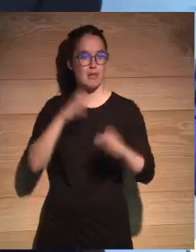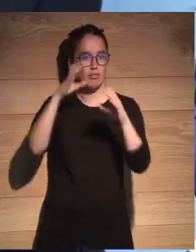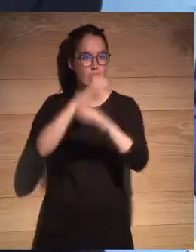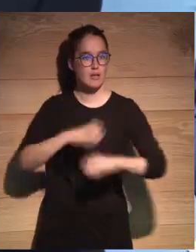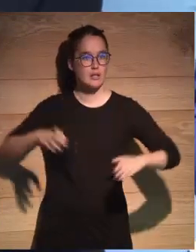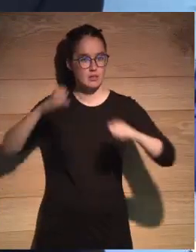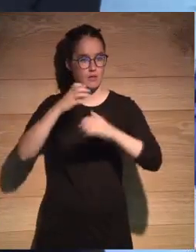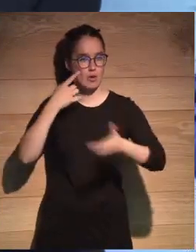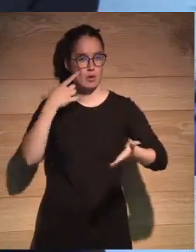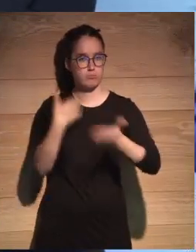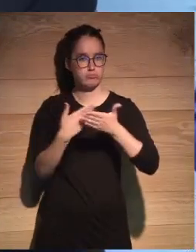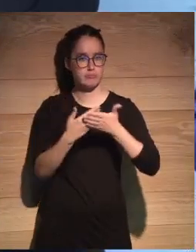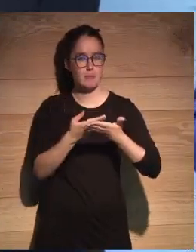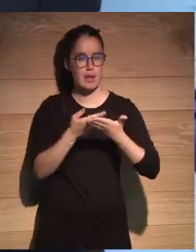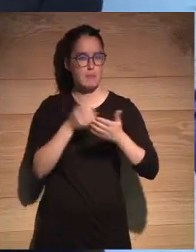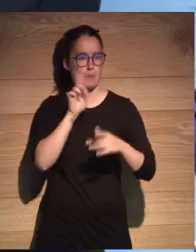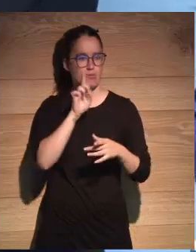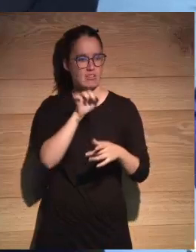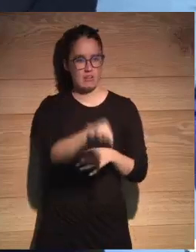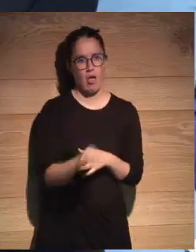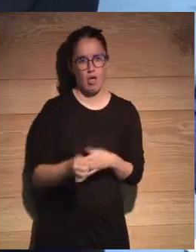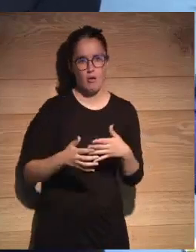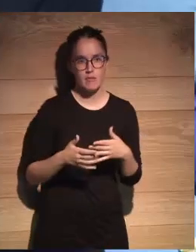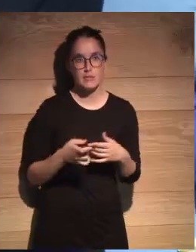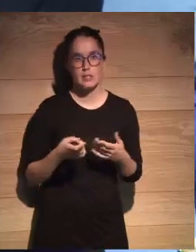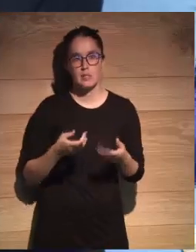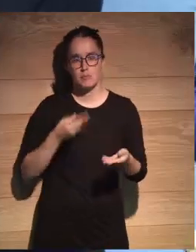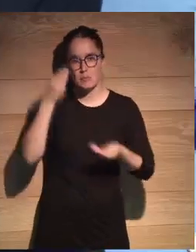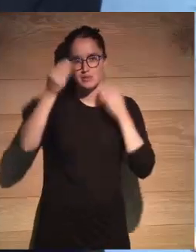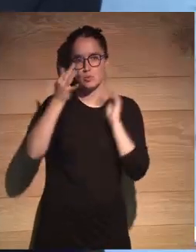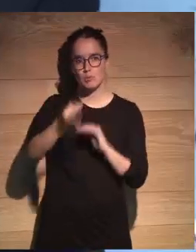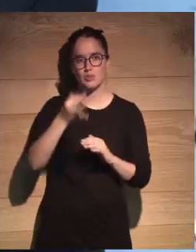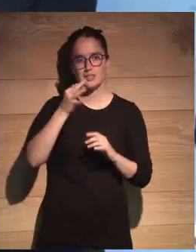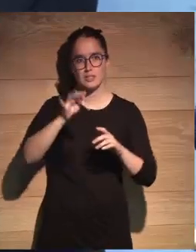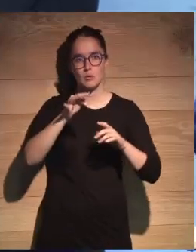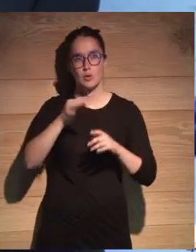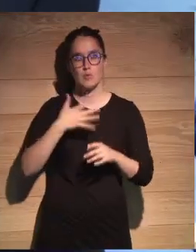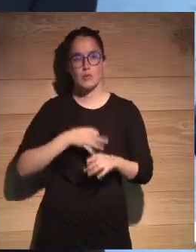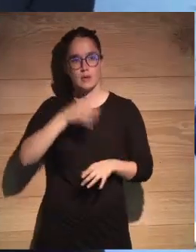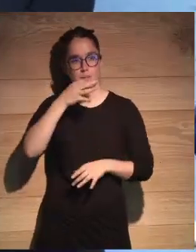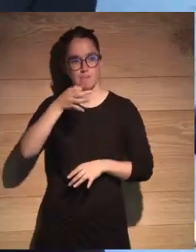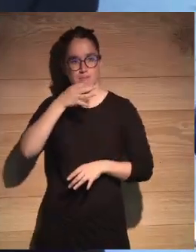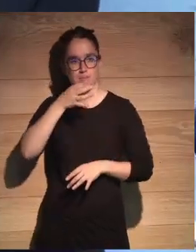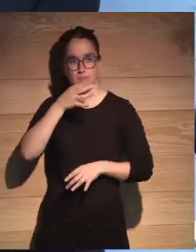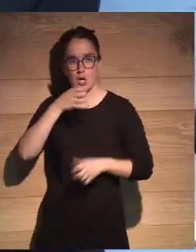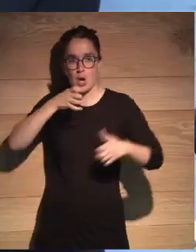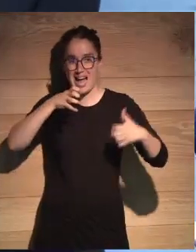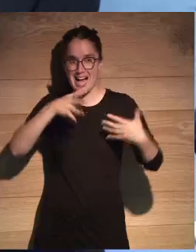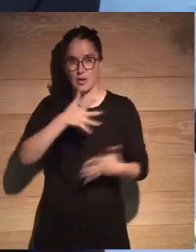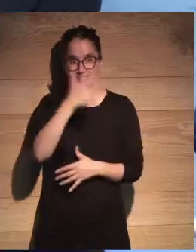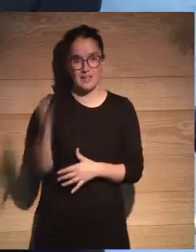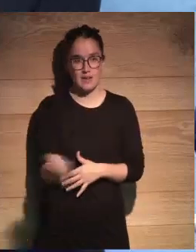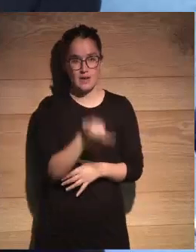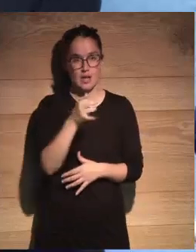que se dedican a ello, ¿no? A desmontar bulos. Y estaría súper bien que aquí hubiera podido intervenir, pero está ahora mismo de baja,